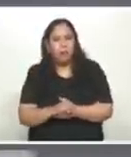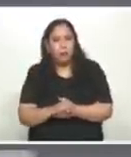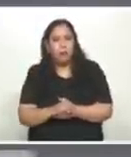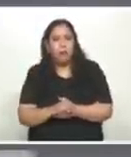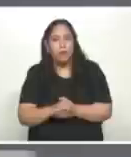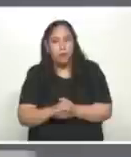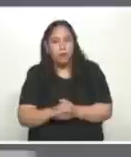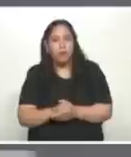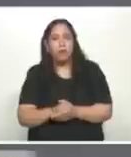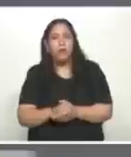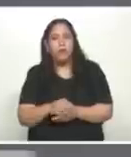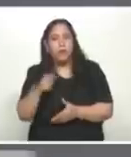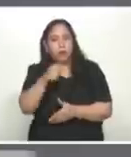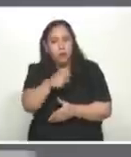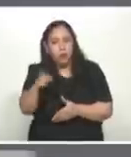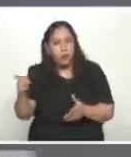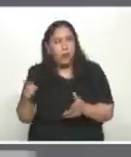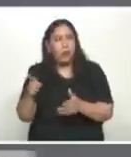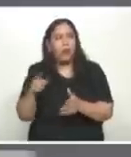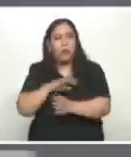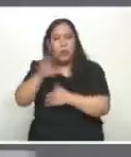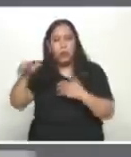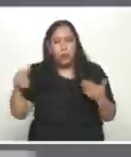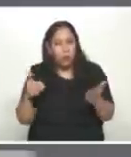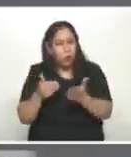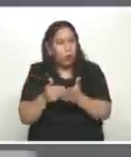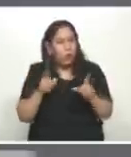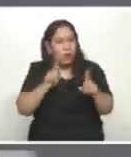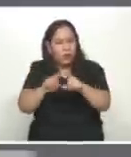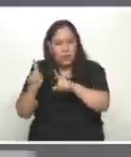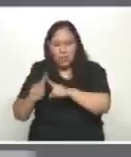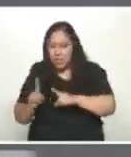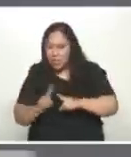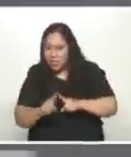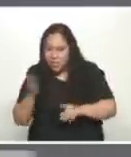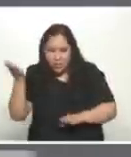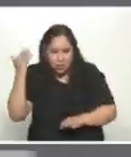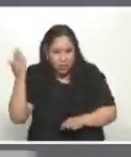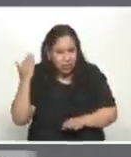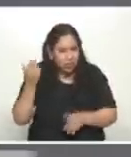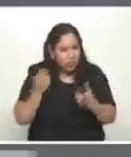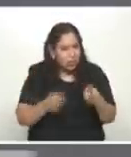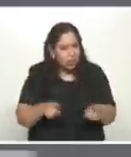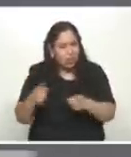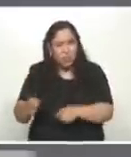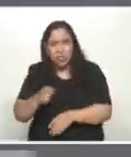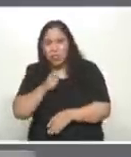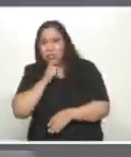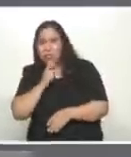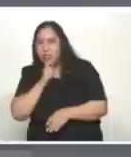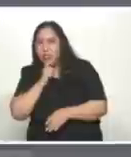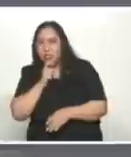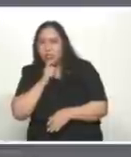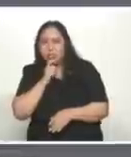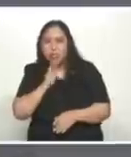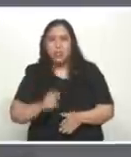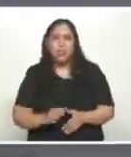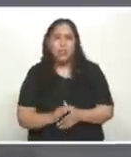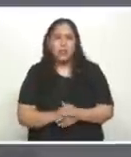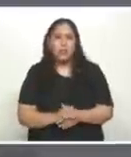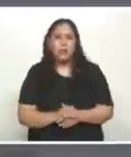con leyes, todas arbitrarias, todas ilegales. Pero ahí están, a eso le llaman